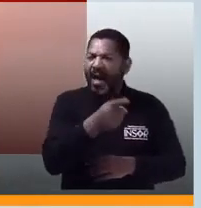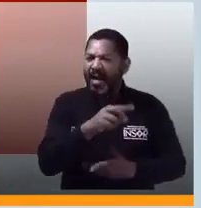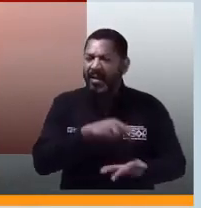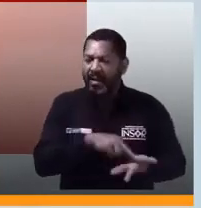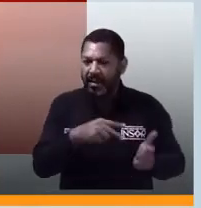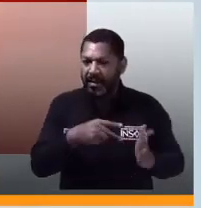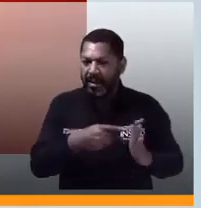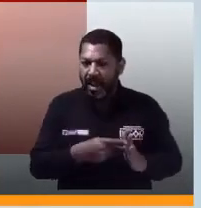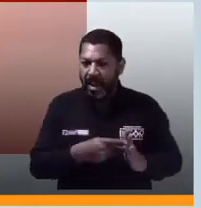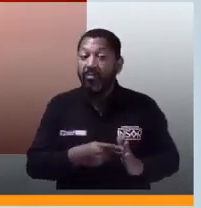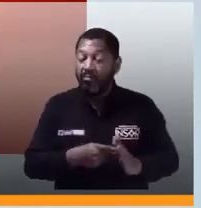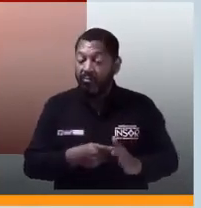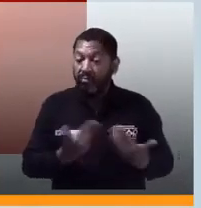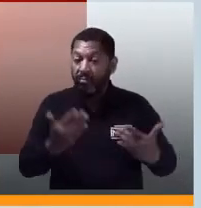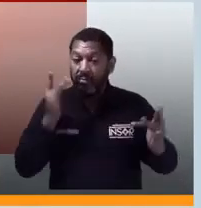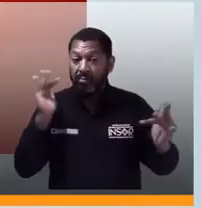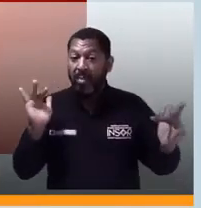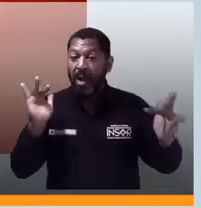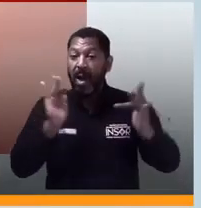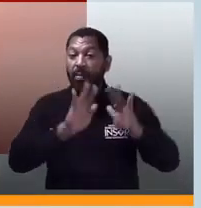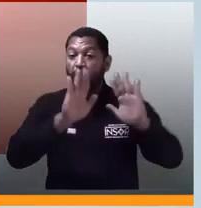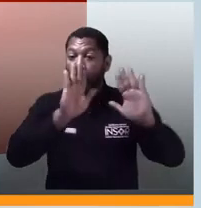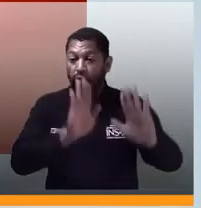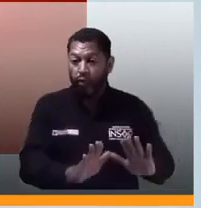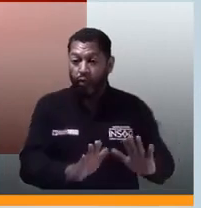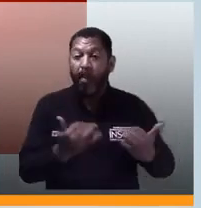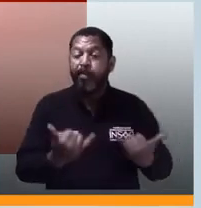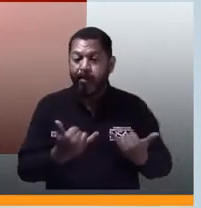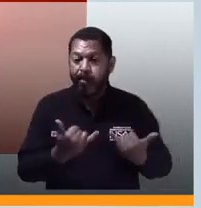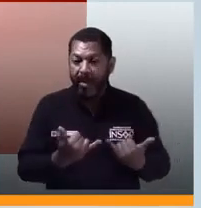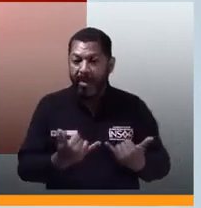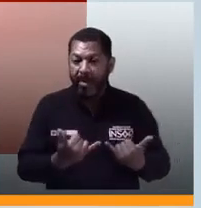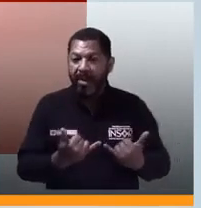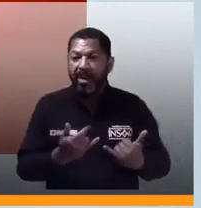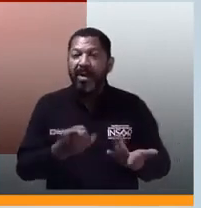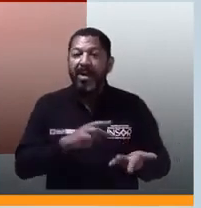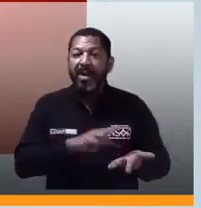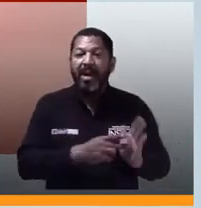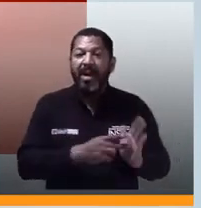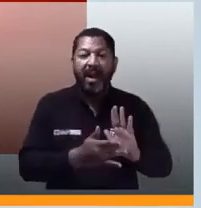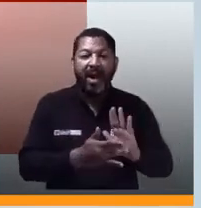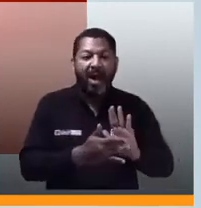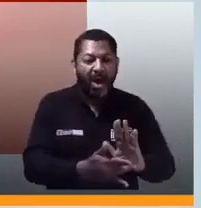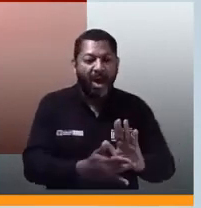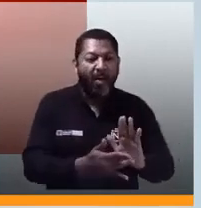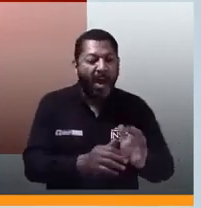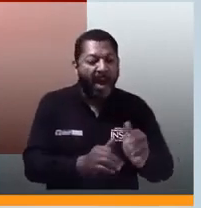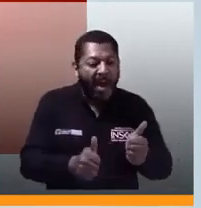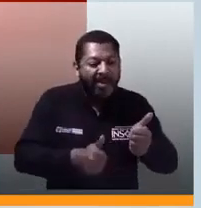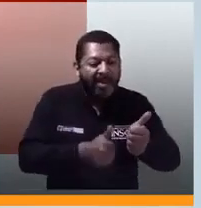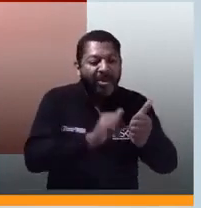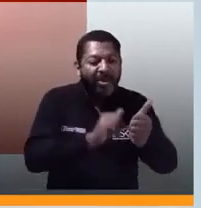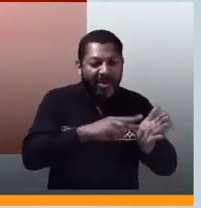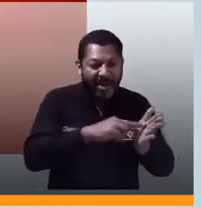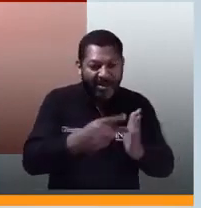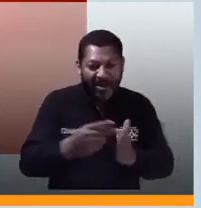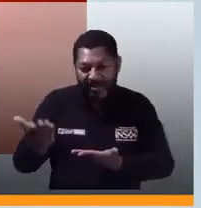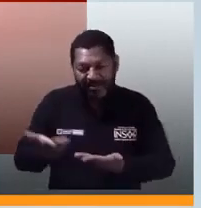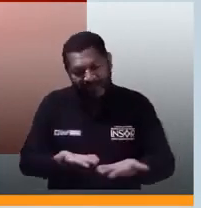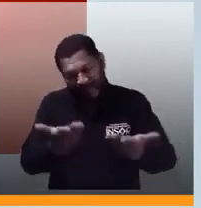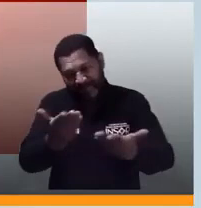muy propio para ahorita todo lo que tiene que ver con presencialidad asistido por tecnología. Entonces, adelante, Víctor.